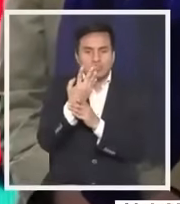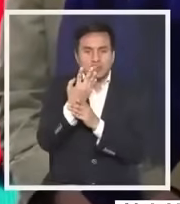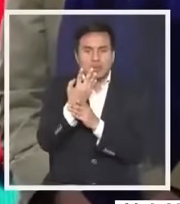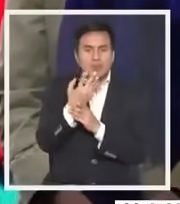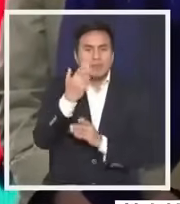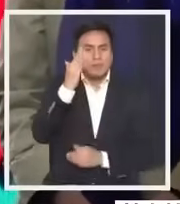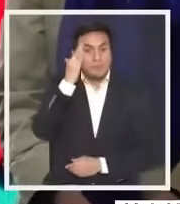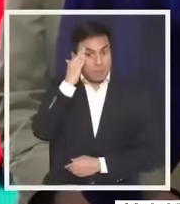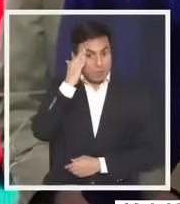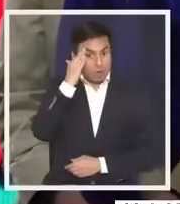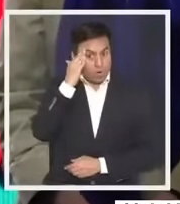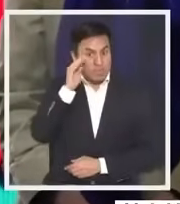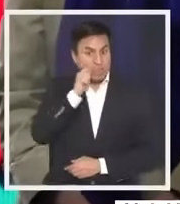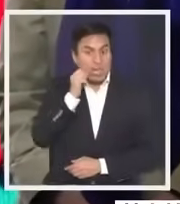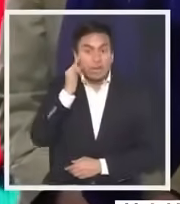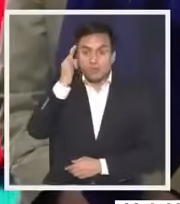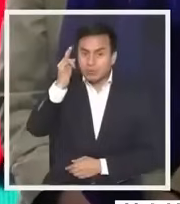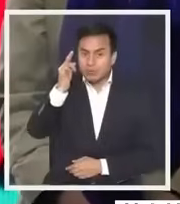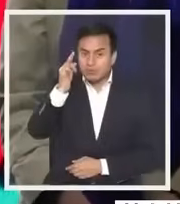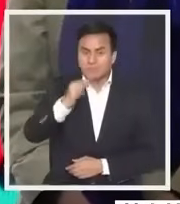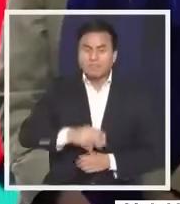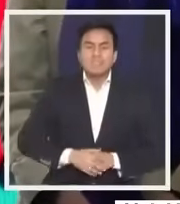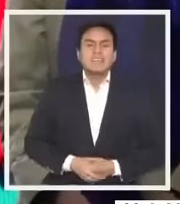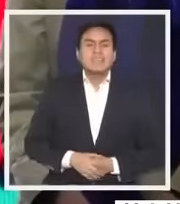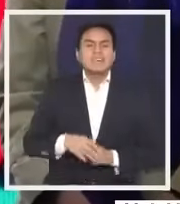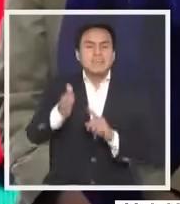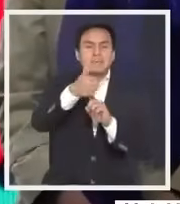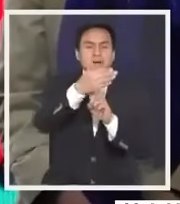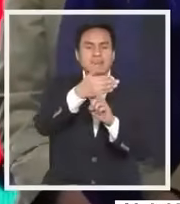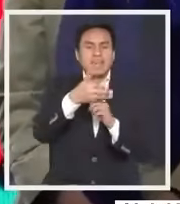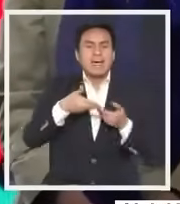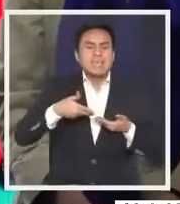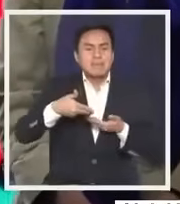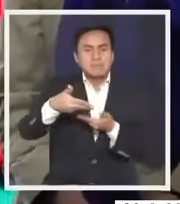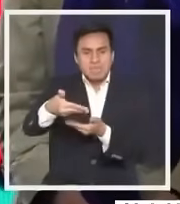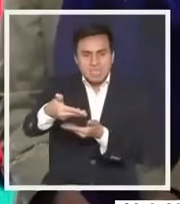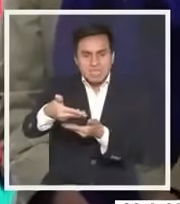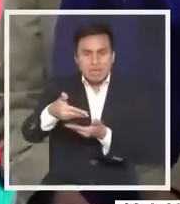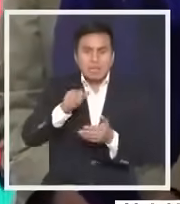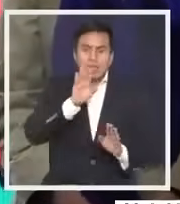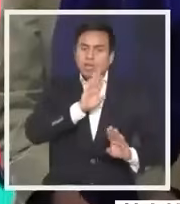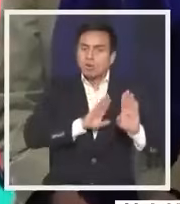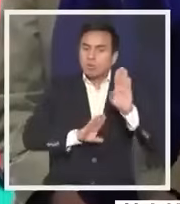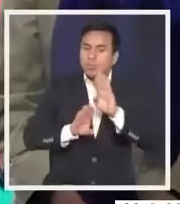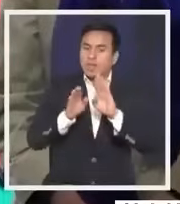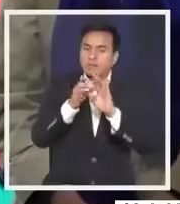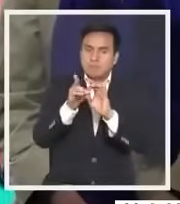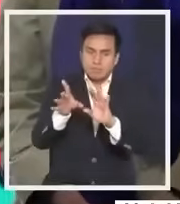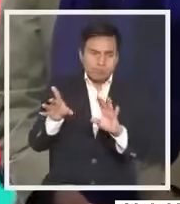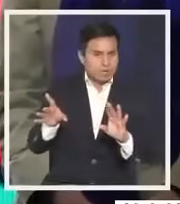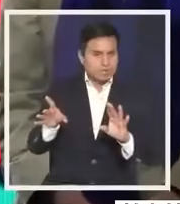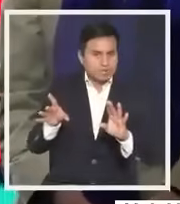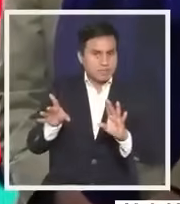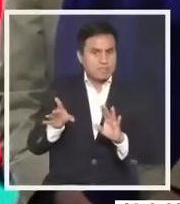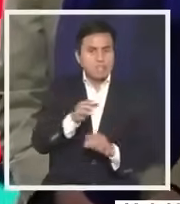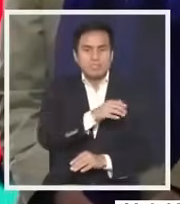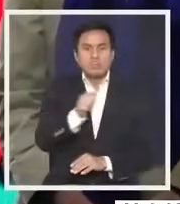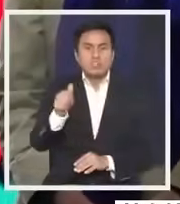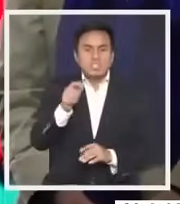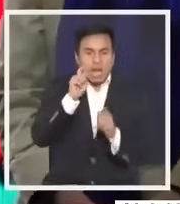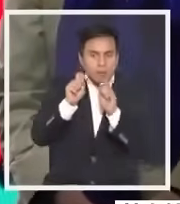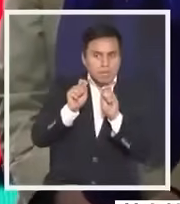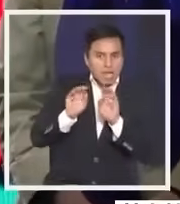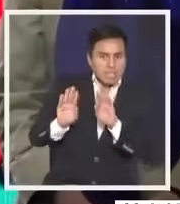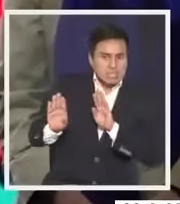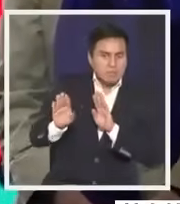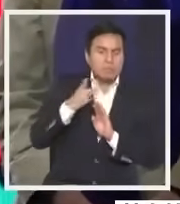es memoria y es futuro. Y esa patria nos invita a cuidar la democracia de todas sus